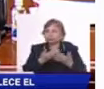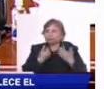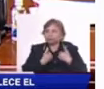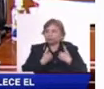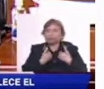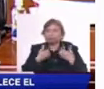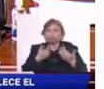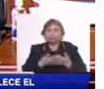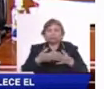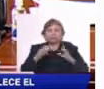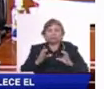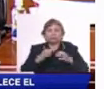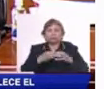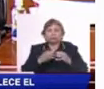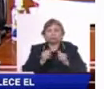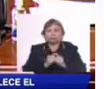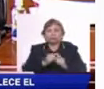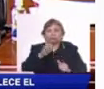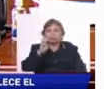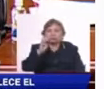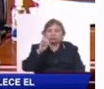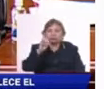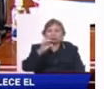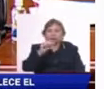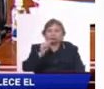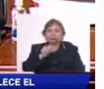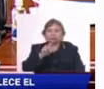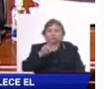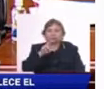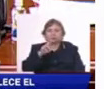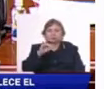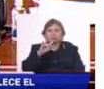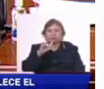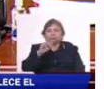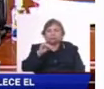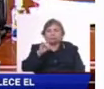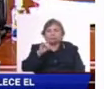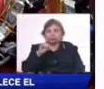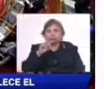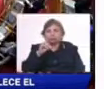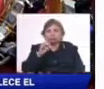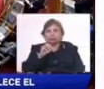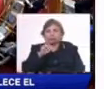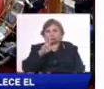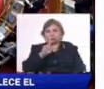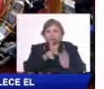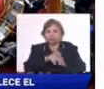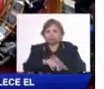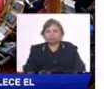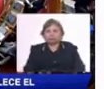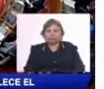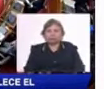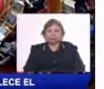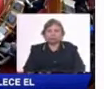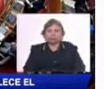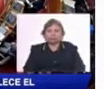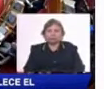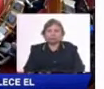Tiene la palabra congresista Edgar Raimundo, tres minutos.